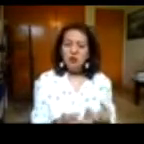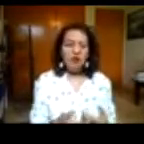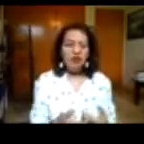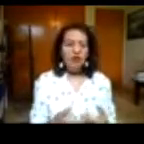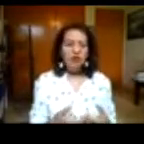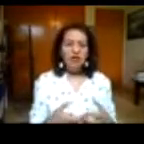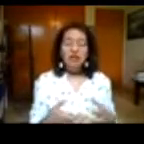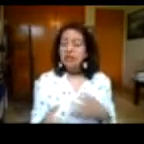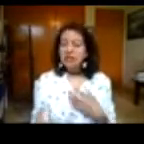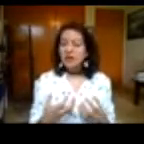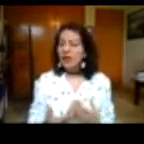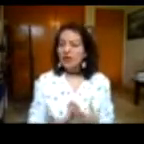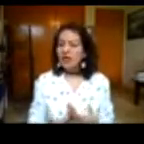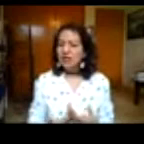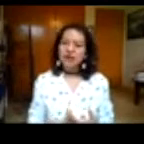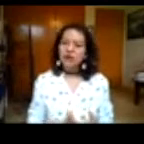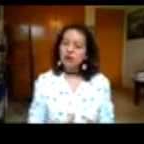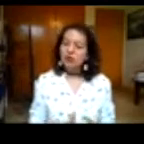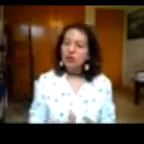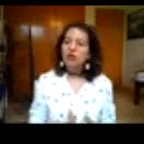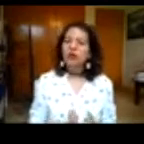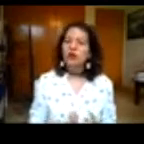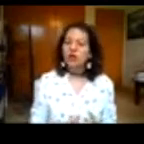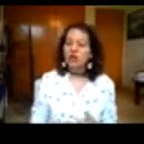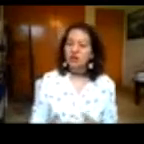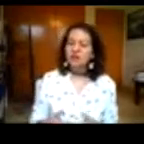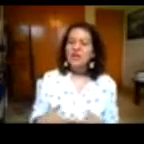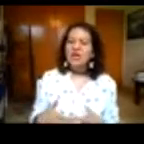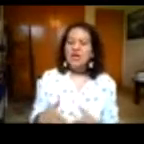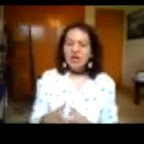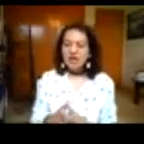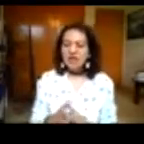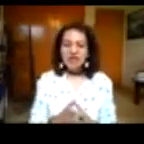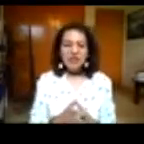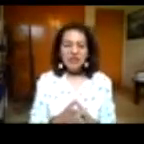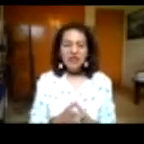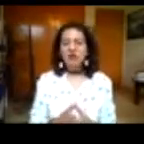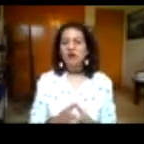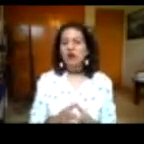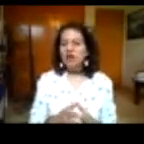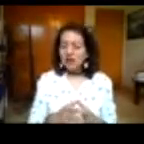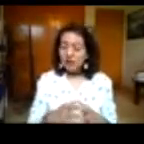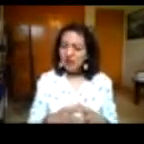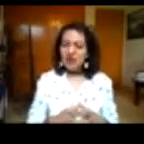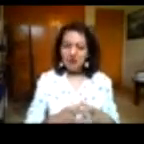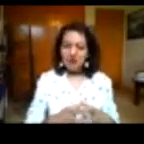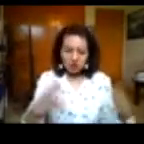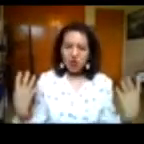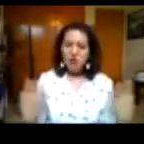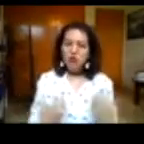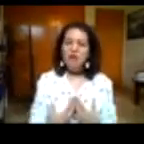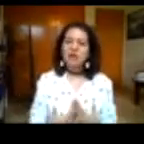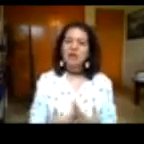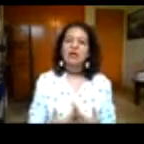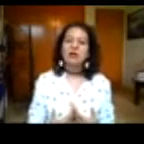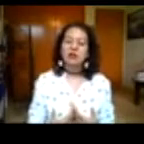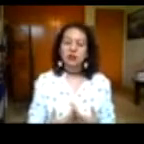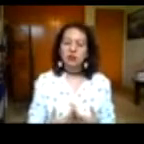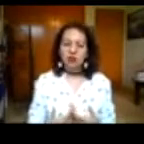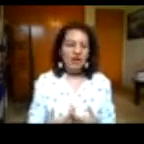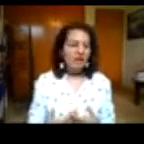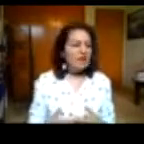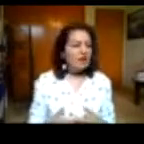grupos poblacionales que escapan a este uso de tecnologías. Y en ese sentido, ahí también tenemos toda una ventana